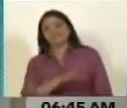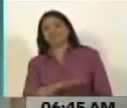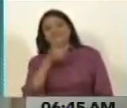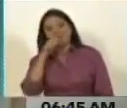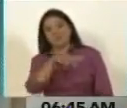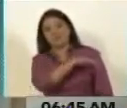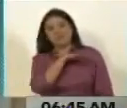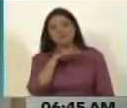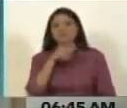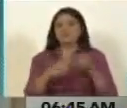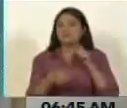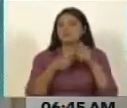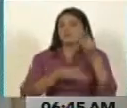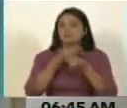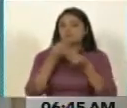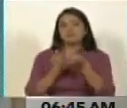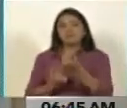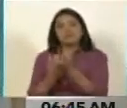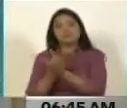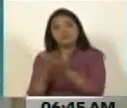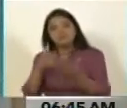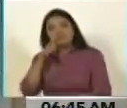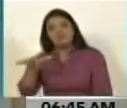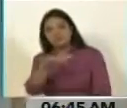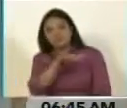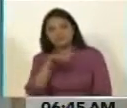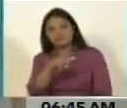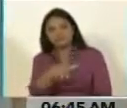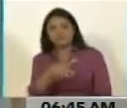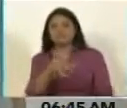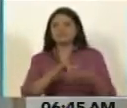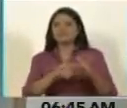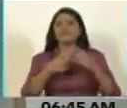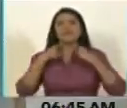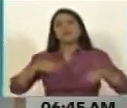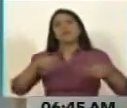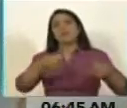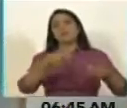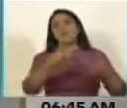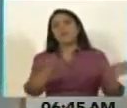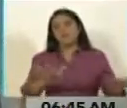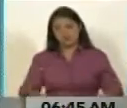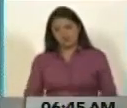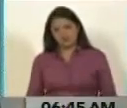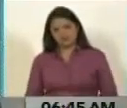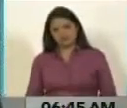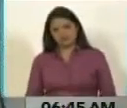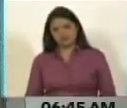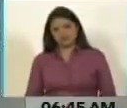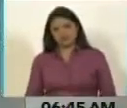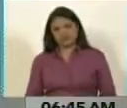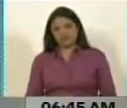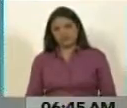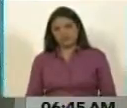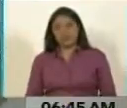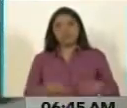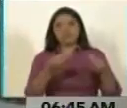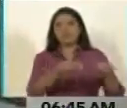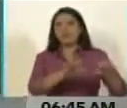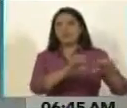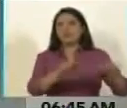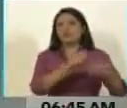pueblo es un gasto. Esa es la misma gente de la teoría del gasto público. Y también era malgastar la plata en la educación gratuita y